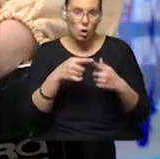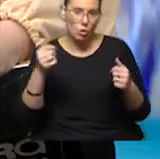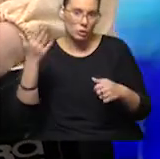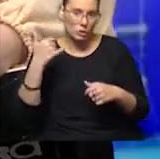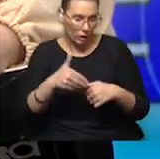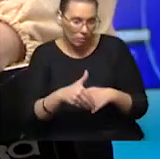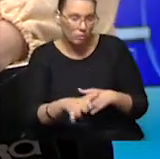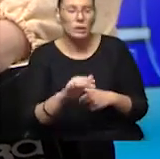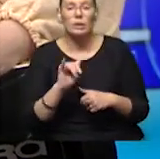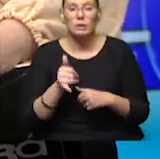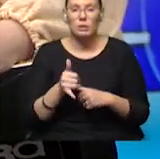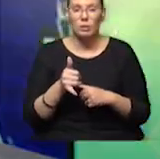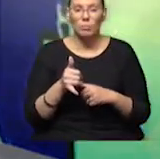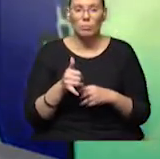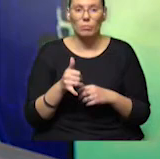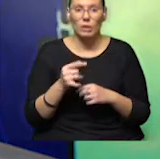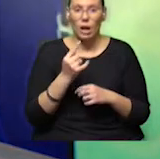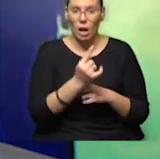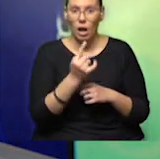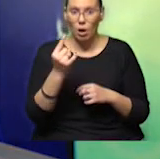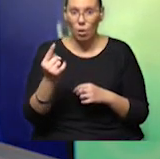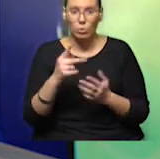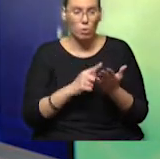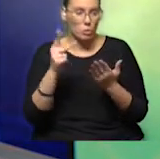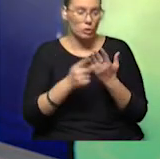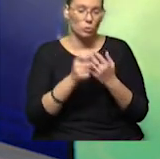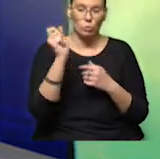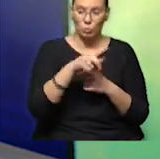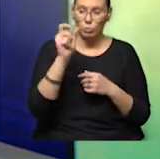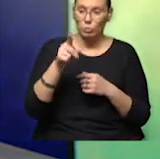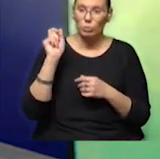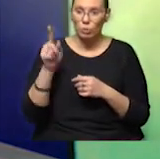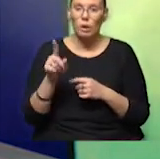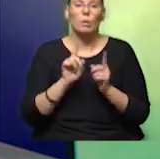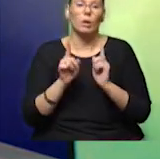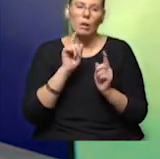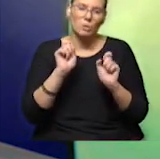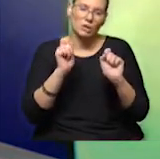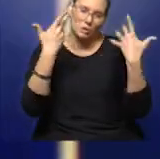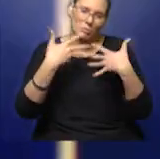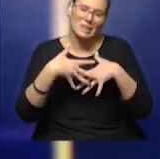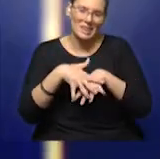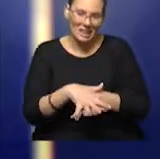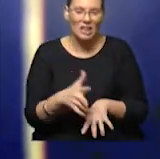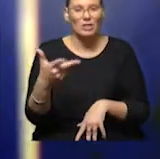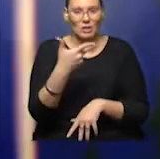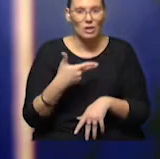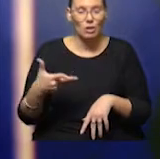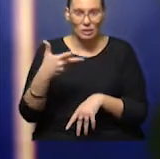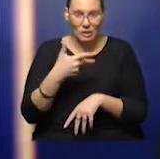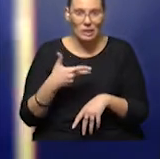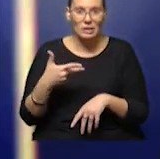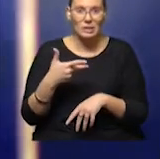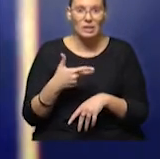están por venir. Sí. Bueno, eso. Cada uno va a presentar su proyecto. Vamos a ver igual alguna sorpresa de integración ahí de los tres proyectos a la vez.